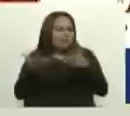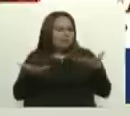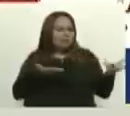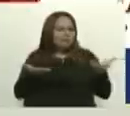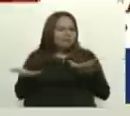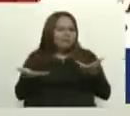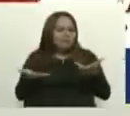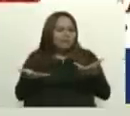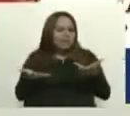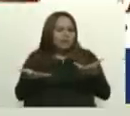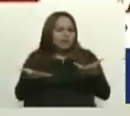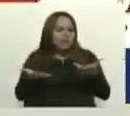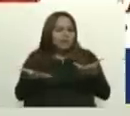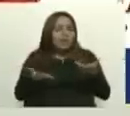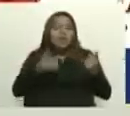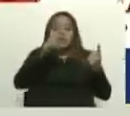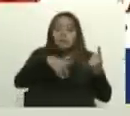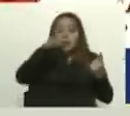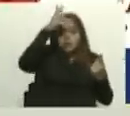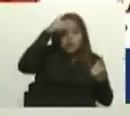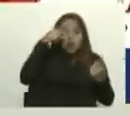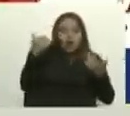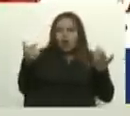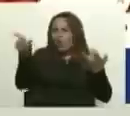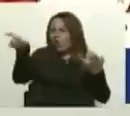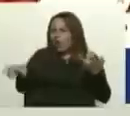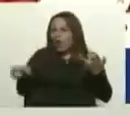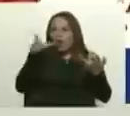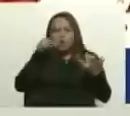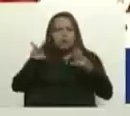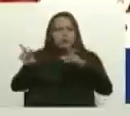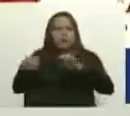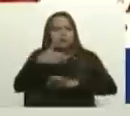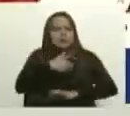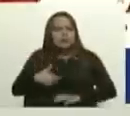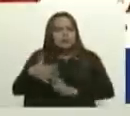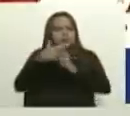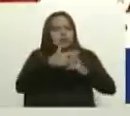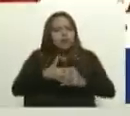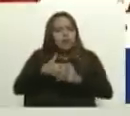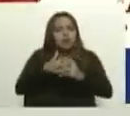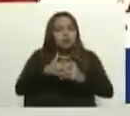A Trump y este señor, ahora es presidente. Una agresión contra nuestro pueblo.